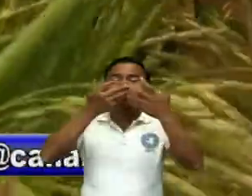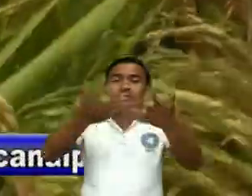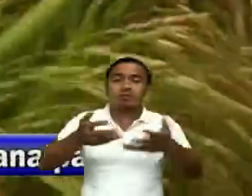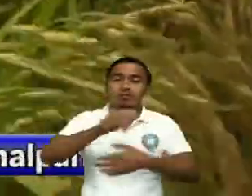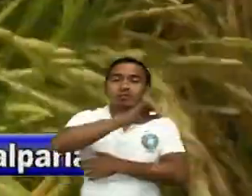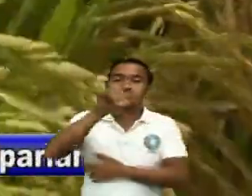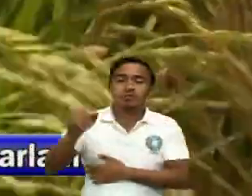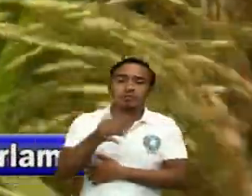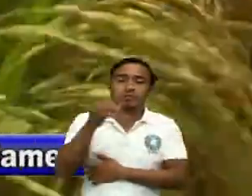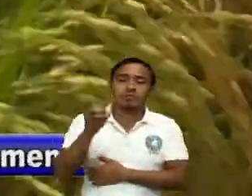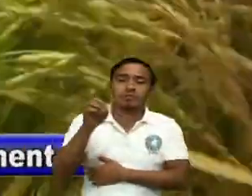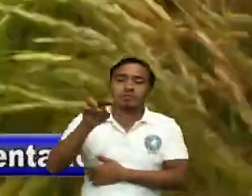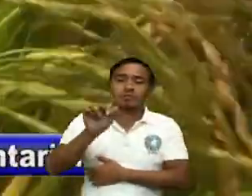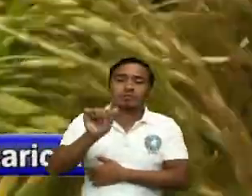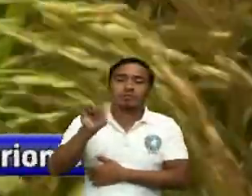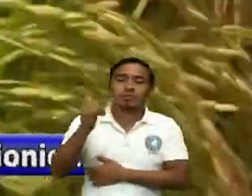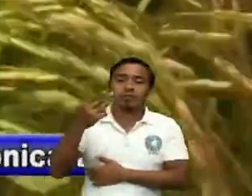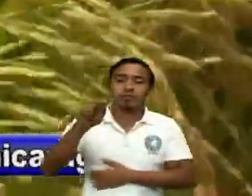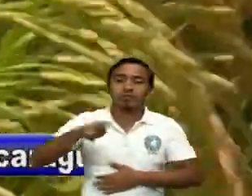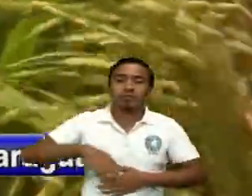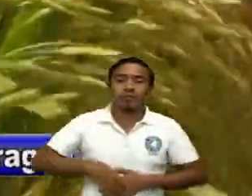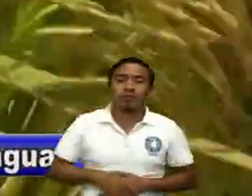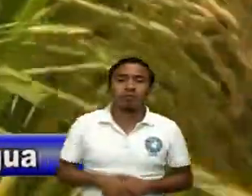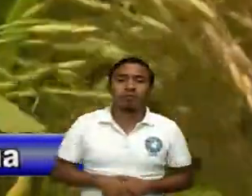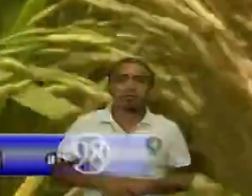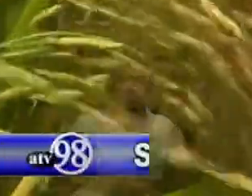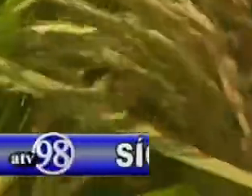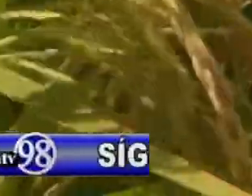informó para el canal parlamentario Jonathan Castro.